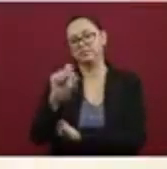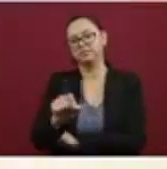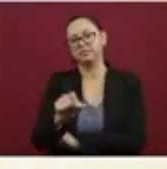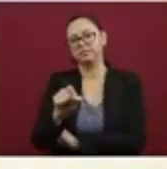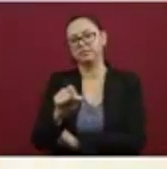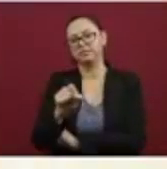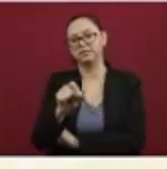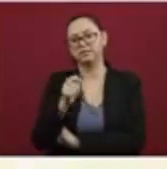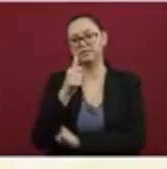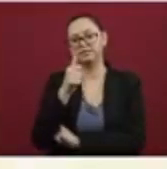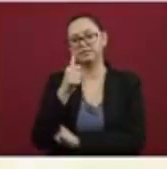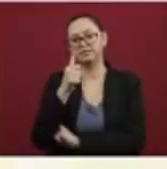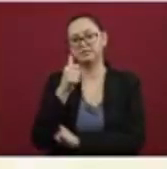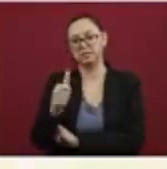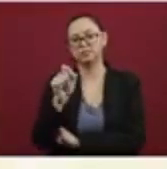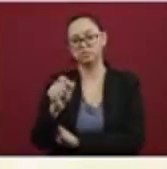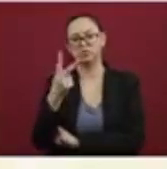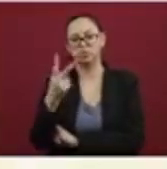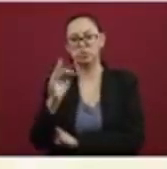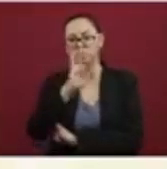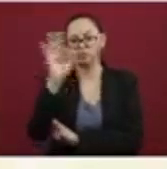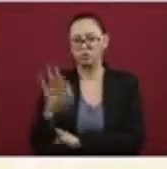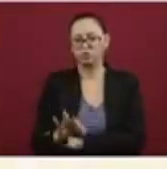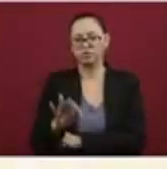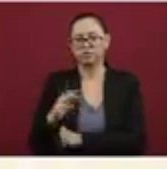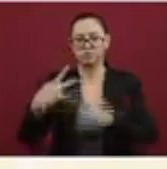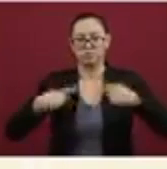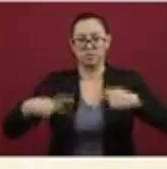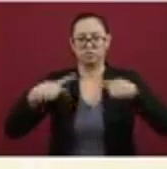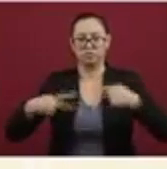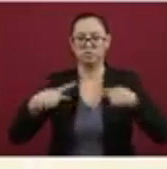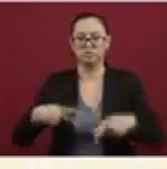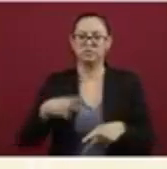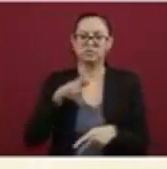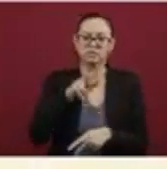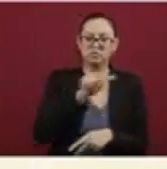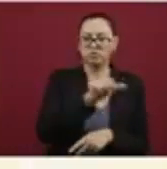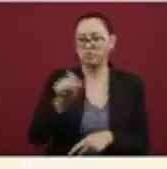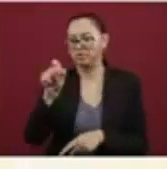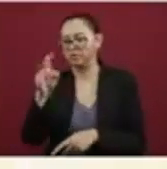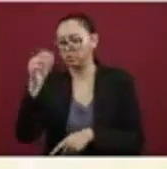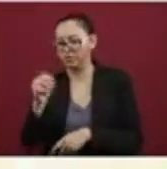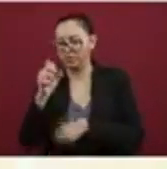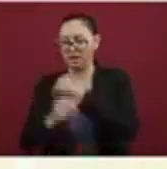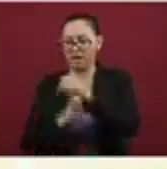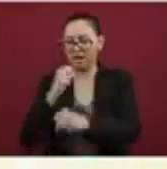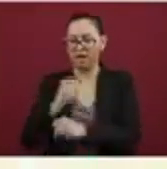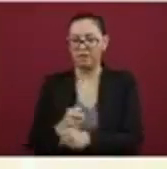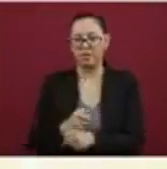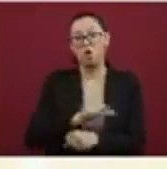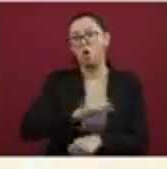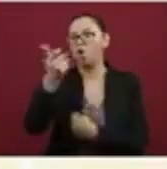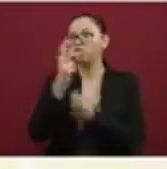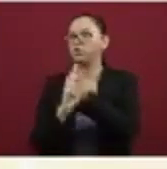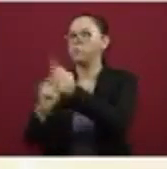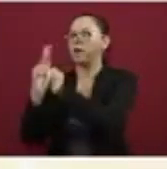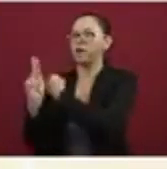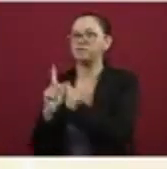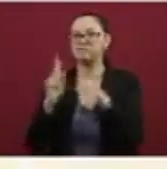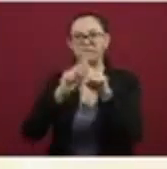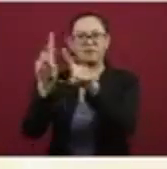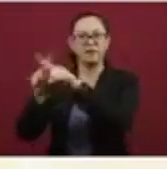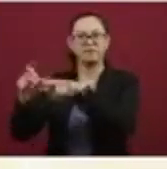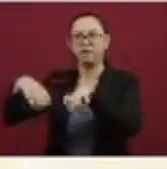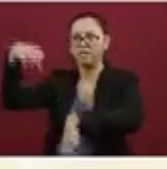26.2% de población entre 18 a 29 años, a diferencia de otros países, somos una población joven. Y